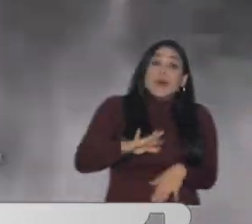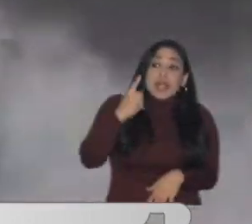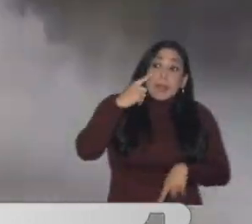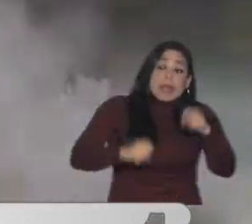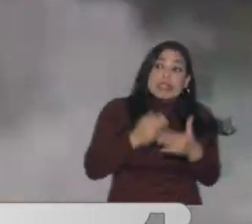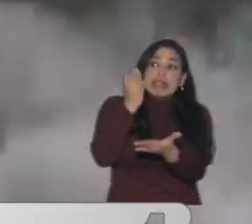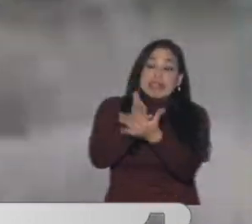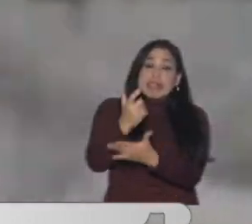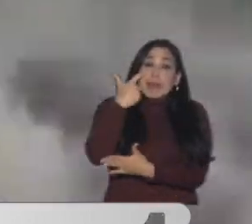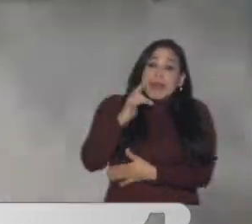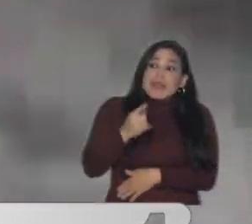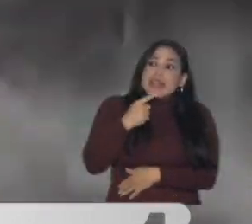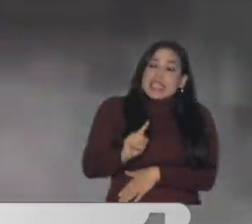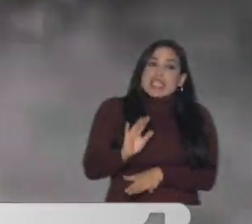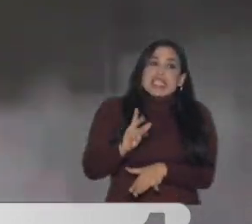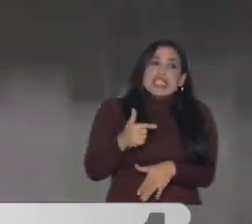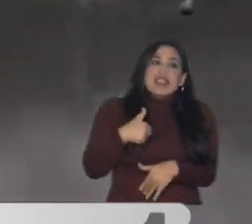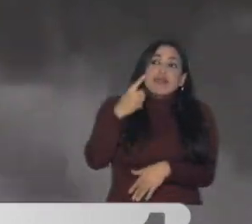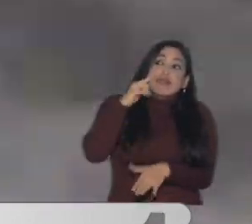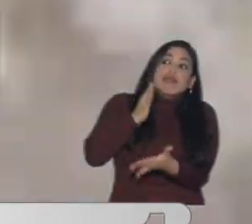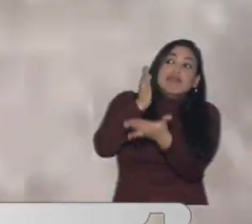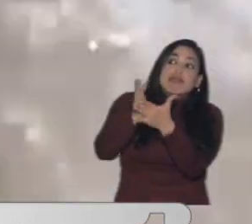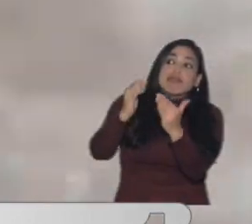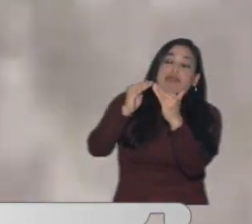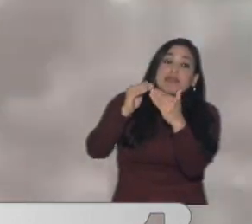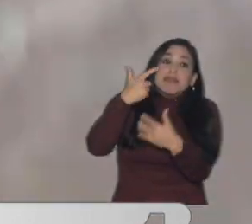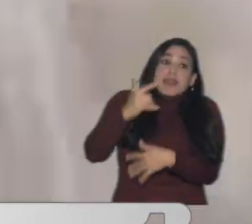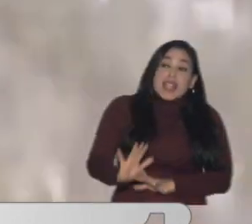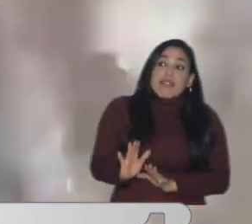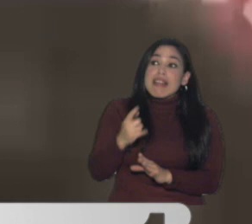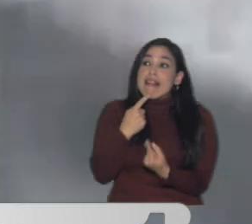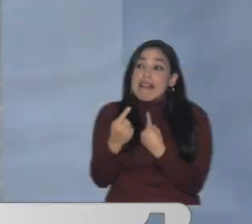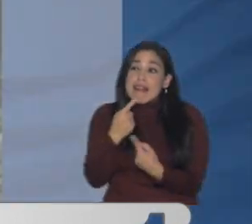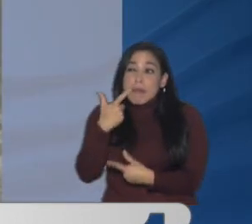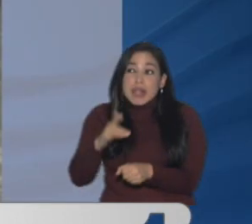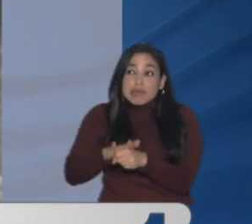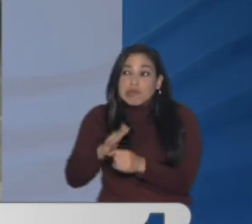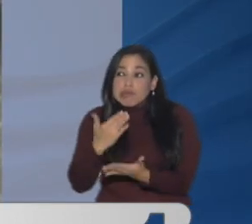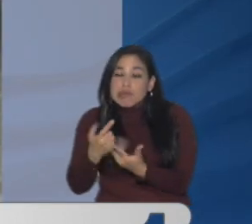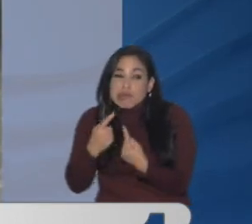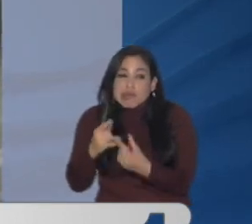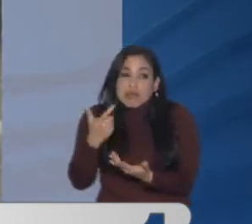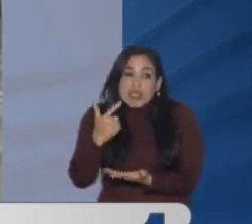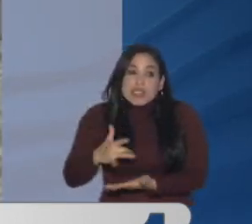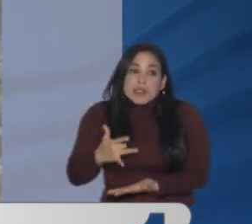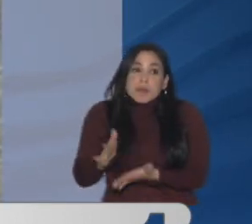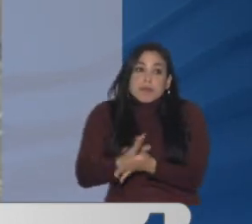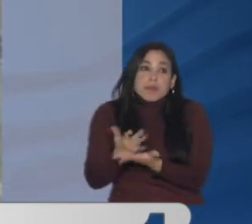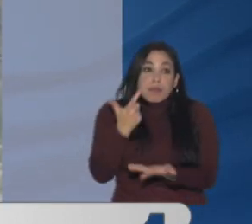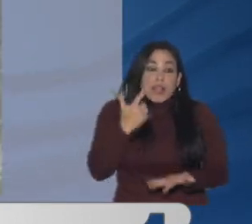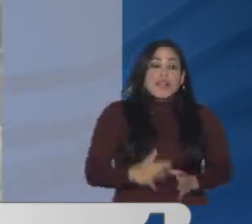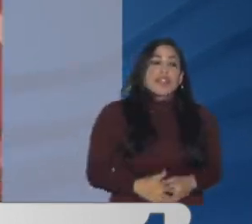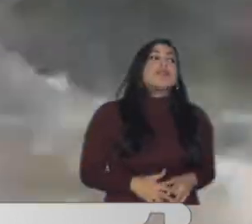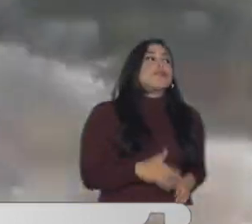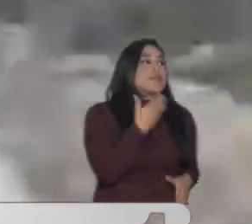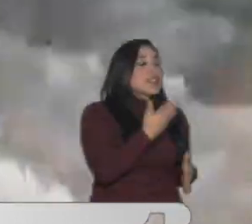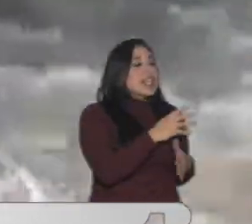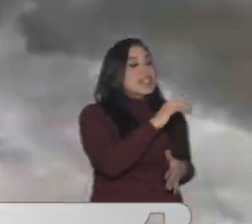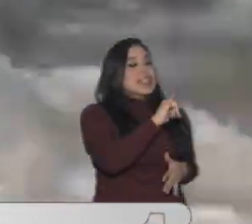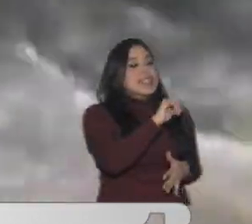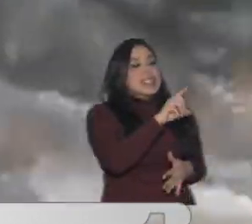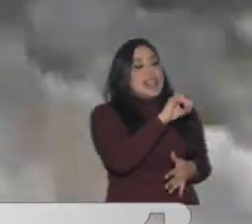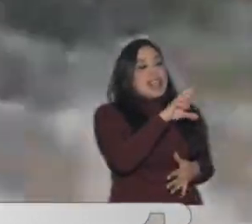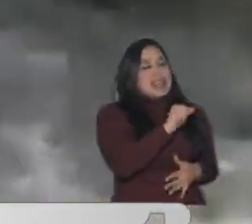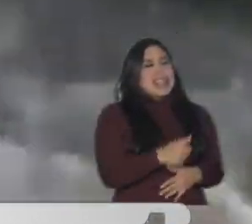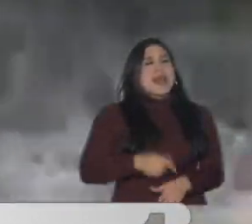Vamos a llegar hasta allá arriba, que dice que vive allá arriba, para ver si logramos hablar con él también. Muchas gracias, doña Yadira. Son casos